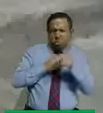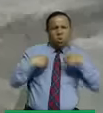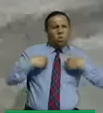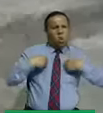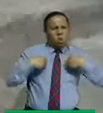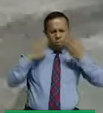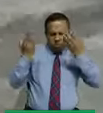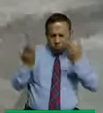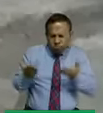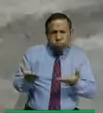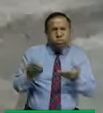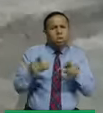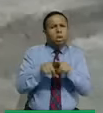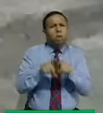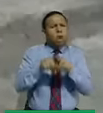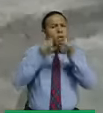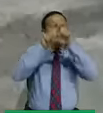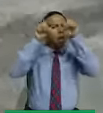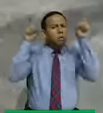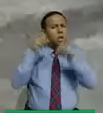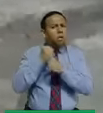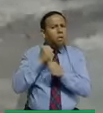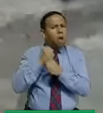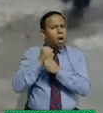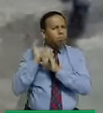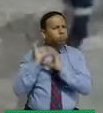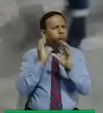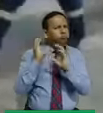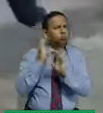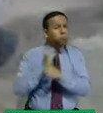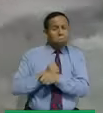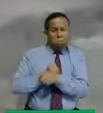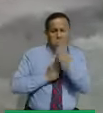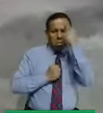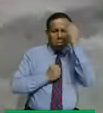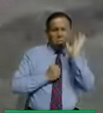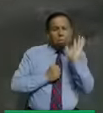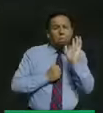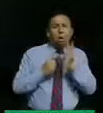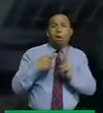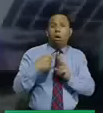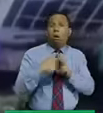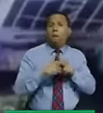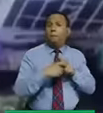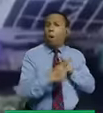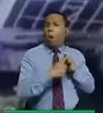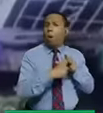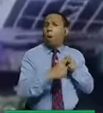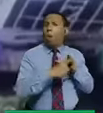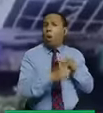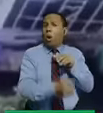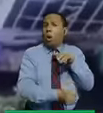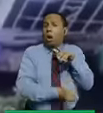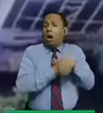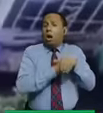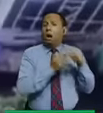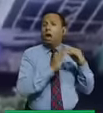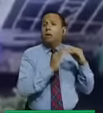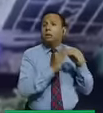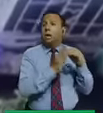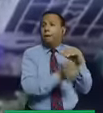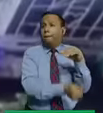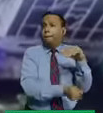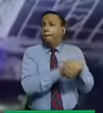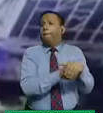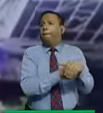pantalones. Tenía un uniforme como de una empresa, estibador y cosas así. Ellos corrieron y se escondieron en la casa contigua y dentro del local,